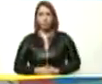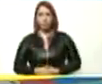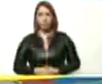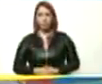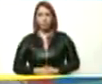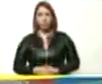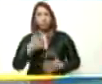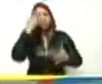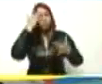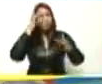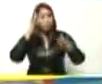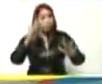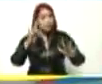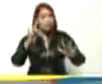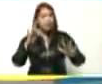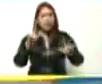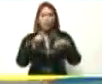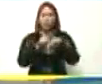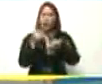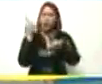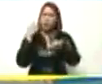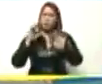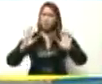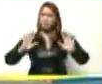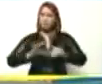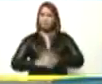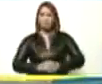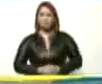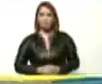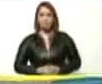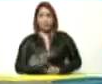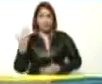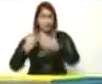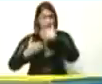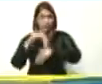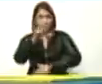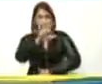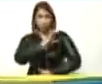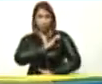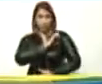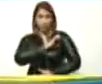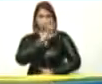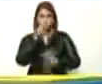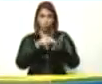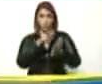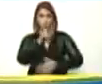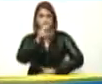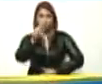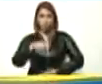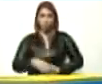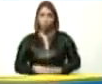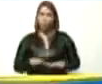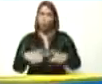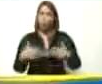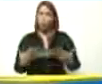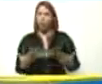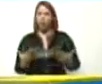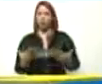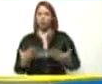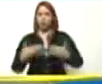pareciera que hubiera sido ayer, aquel 5 de enero 2021, cuando se